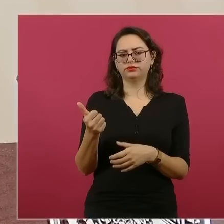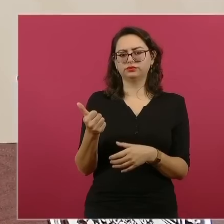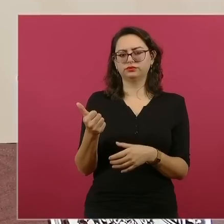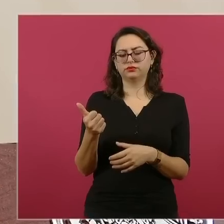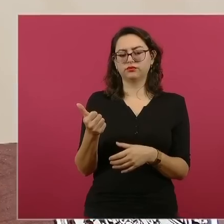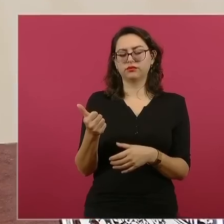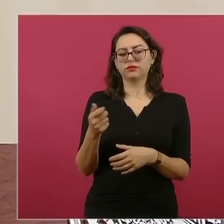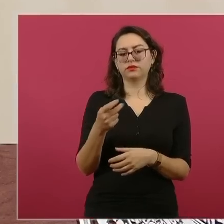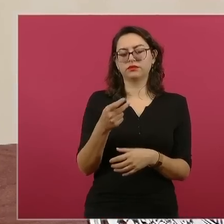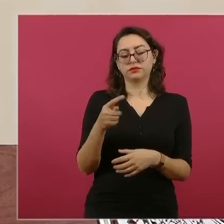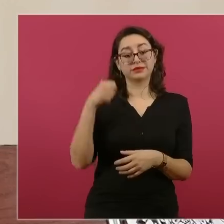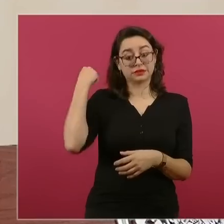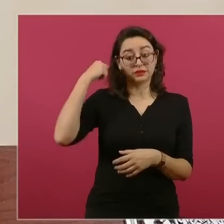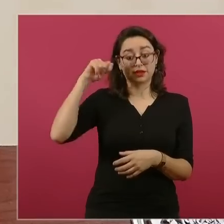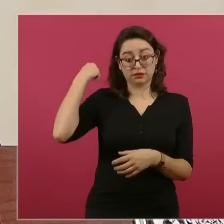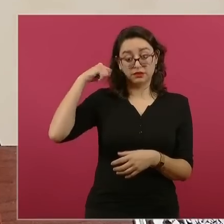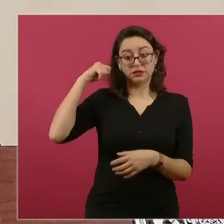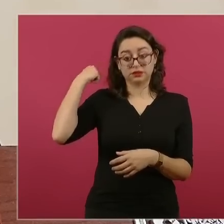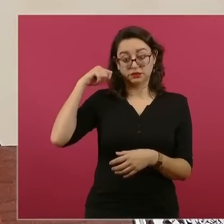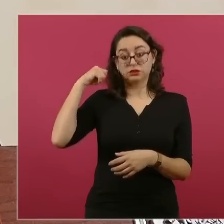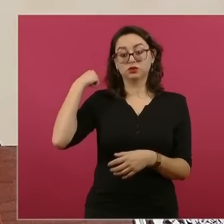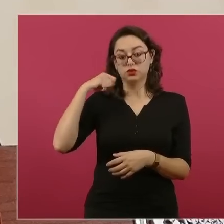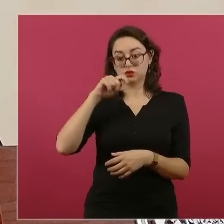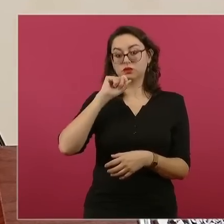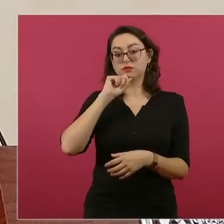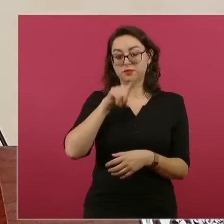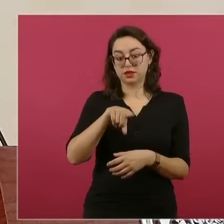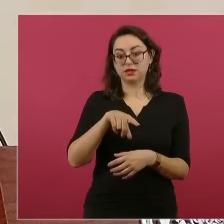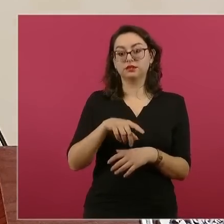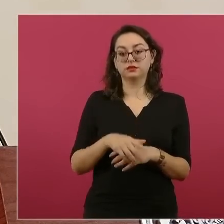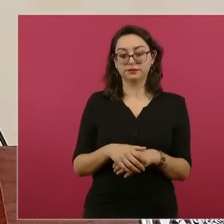Hay uno en Villahermosa, de Liste también.